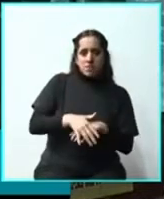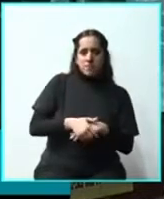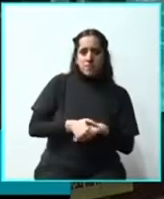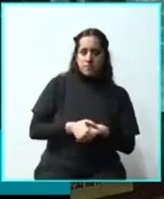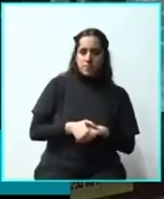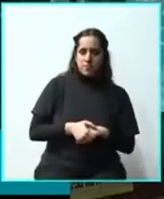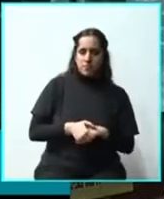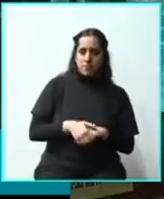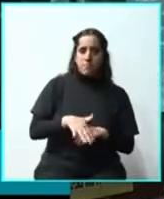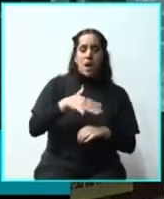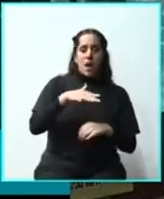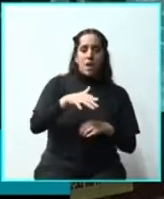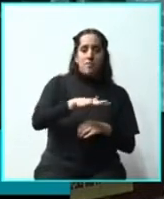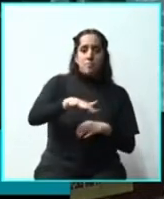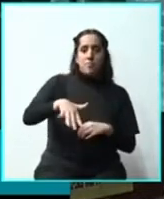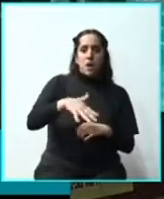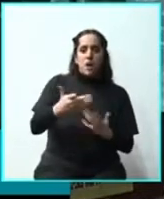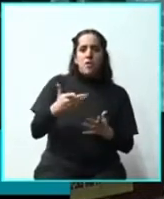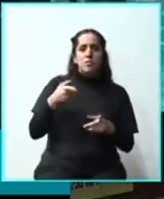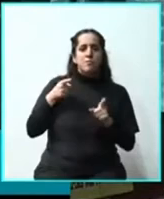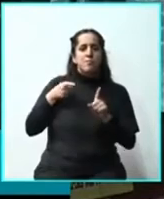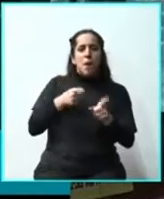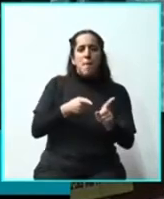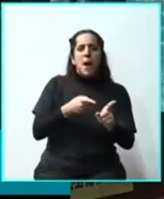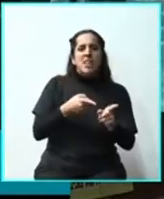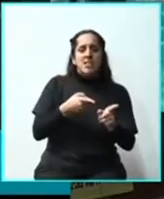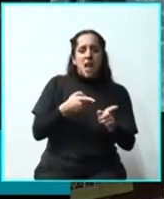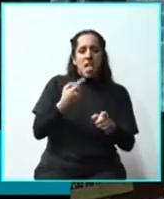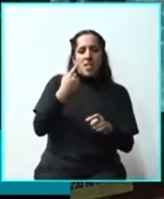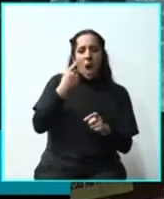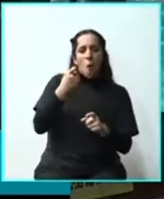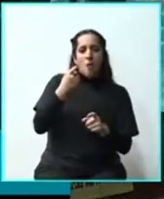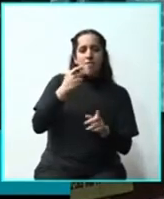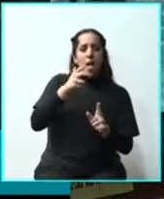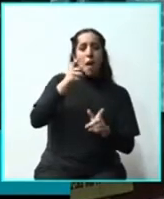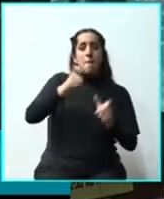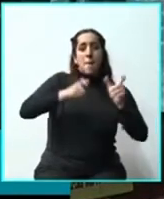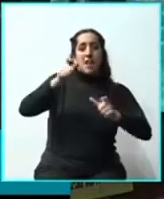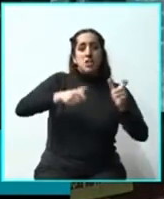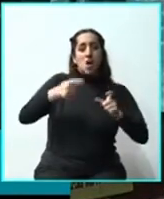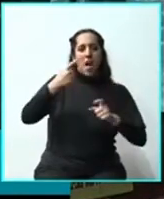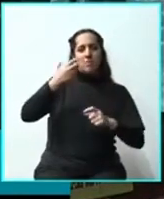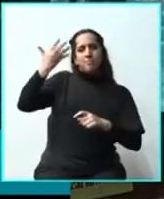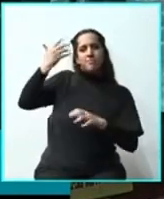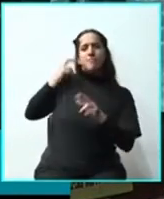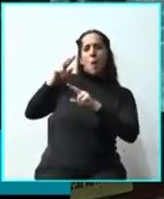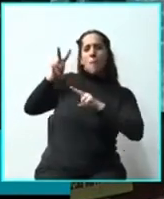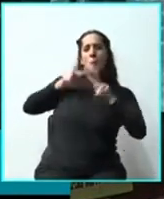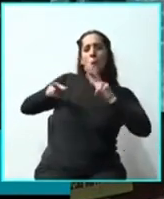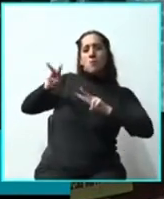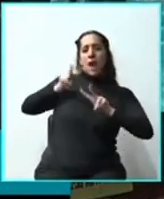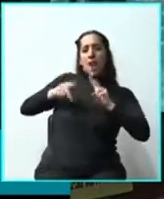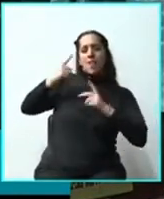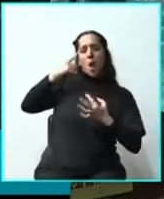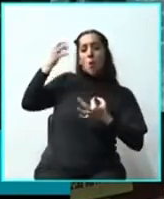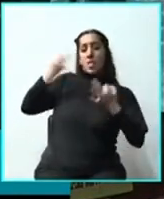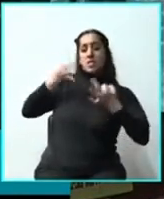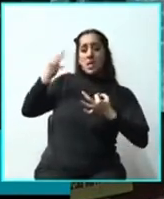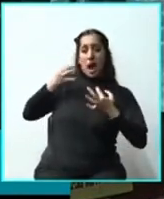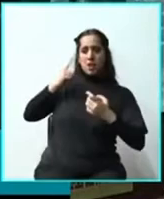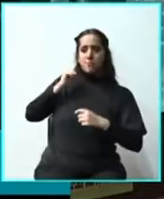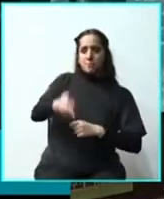dice solamente persigue la detección de personas buscadas por orden judicial